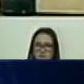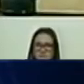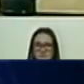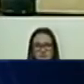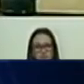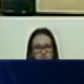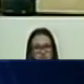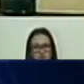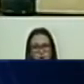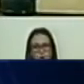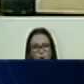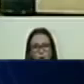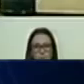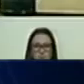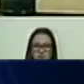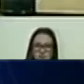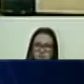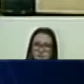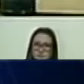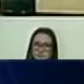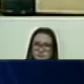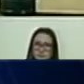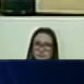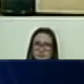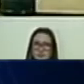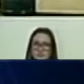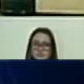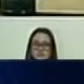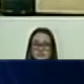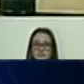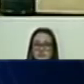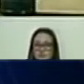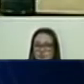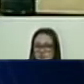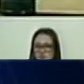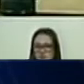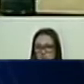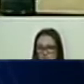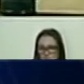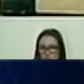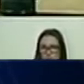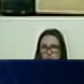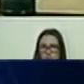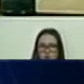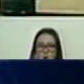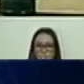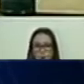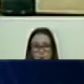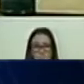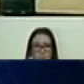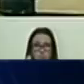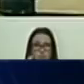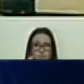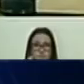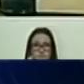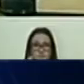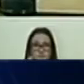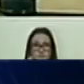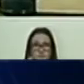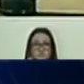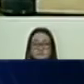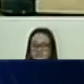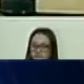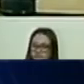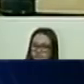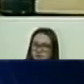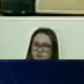sus compras internacionales y para que Venezuela siga renegociando y reestructurando sus compromisos externos. Lo que te puedo decir es que va muy